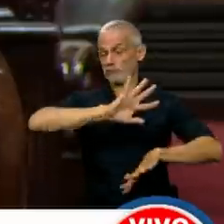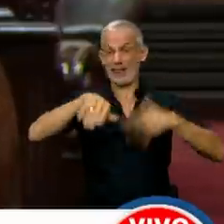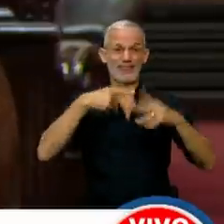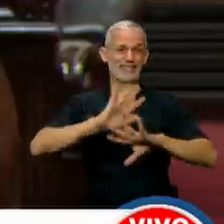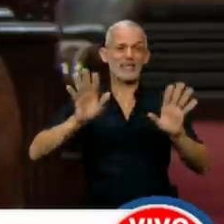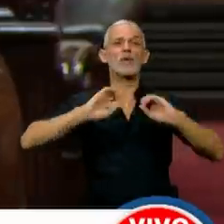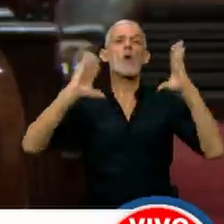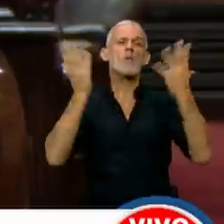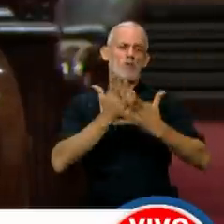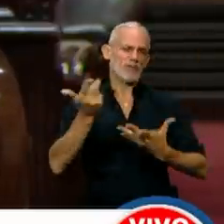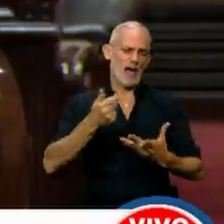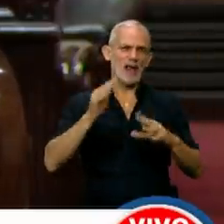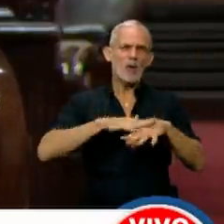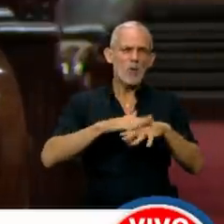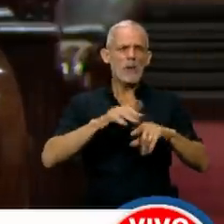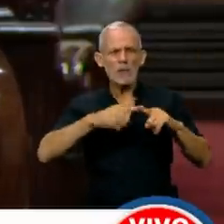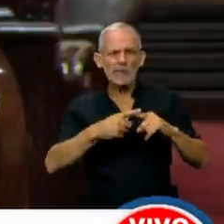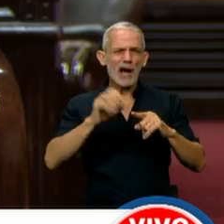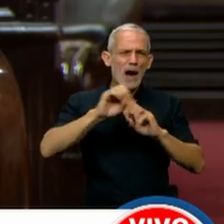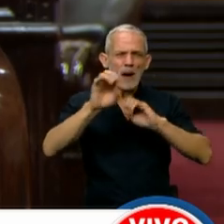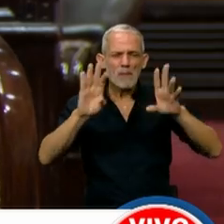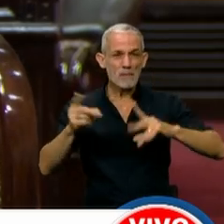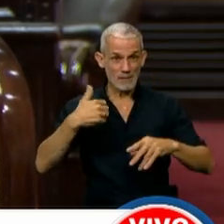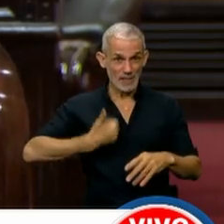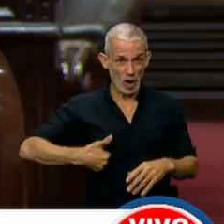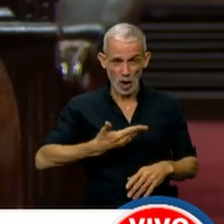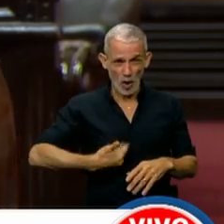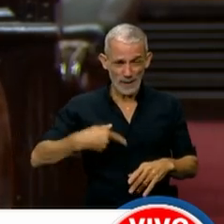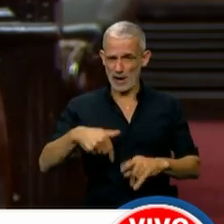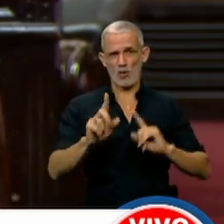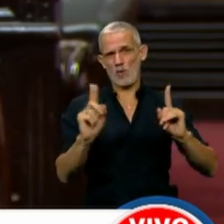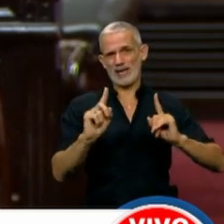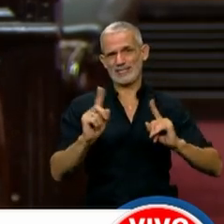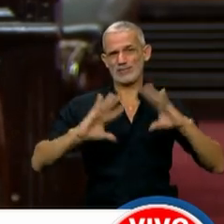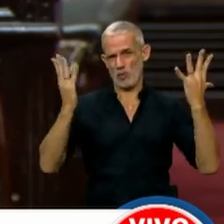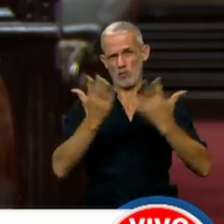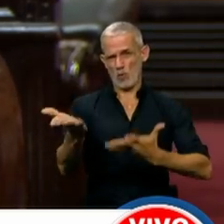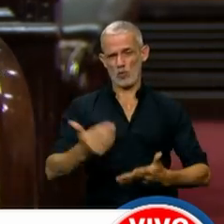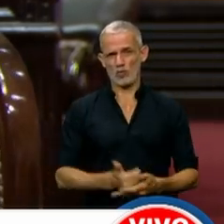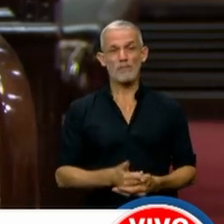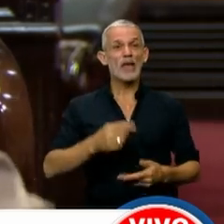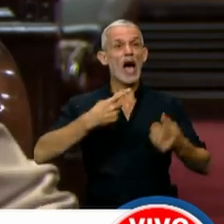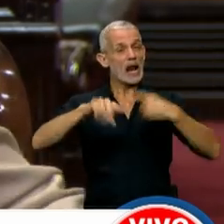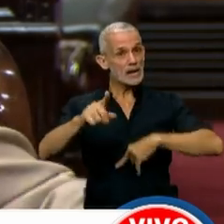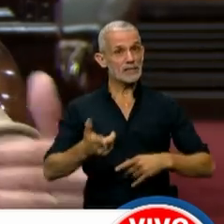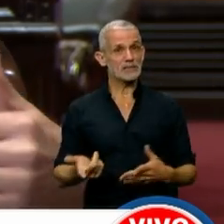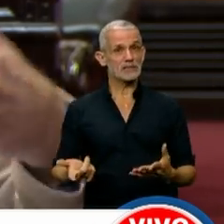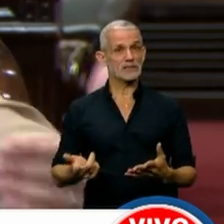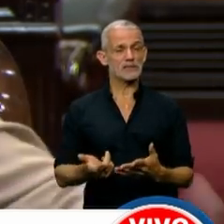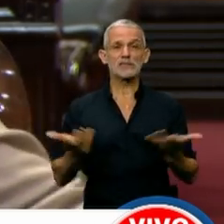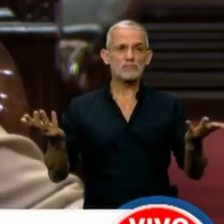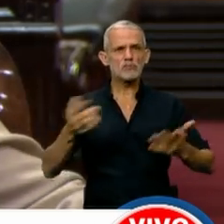mundial no producto de las políticas de nuestro gobierno que todo lo contrario